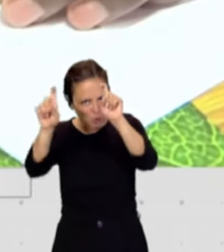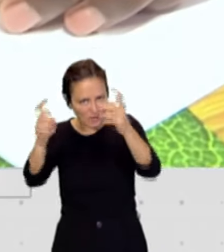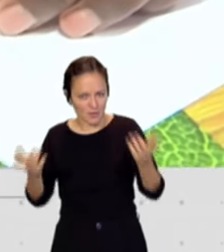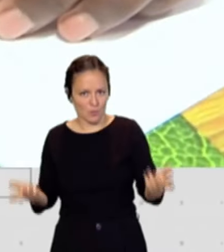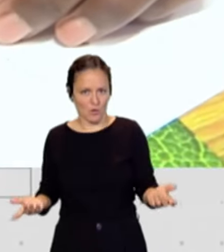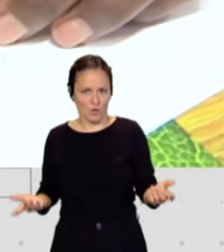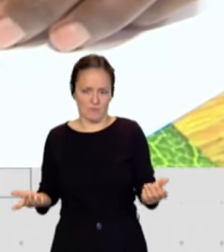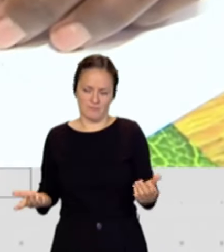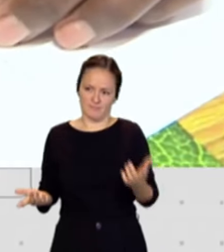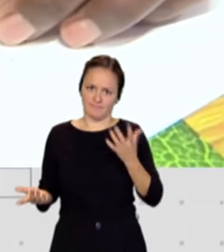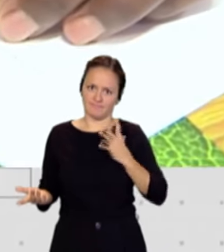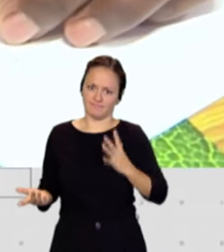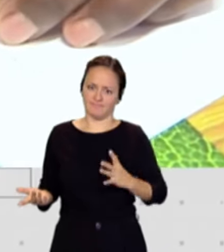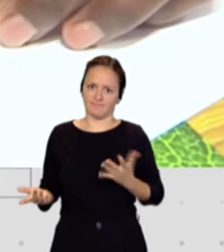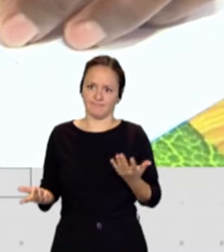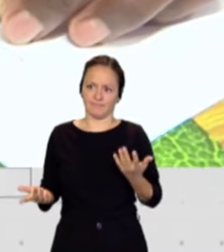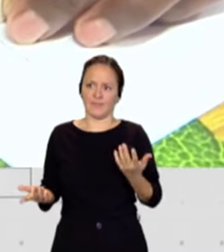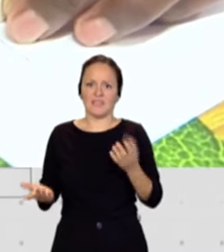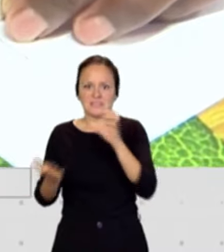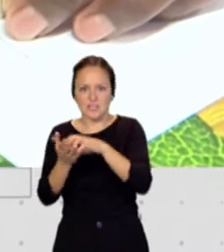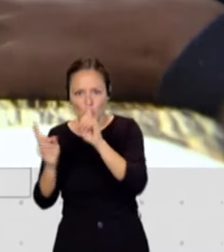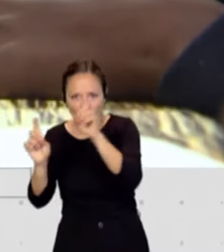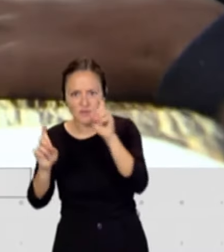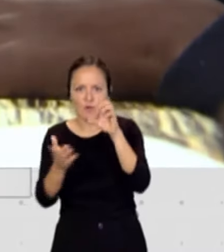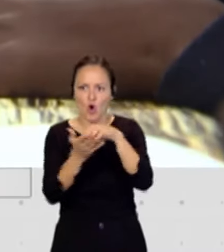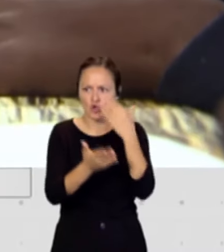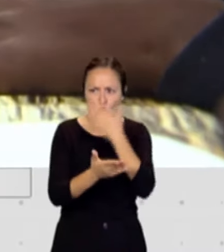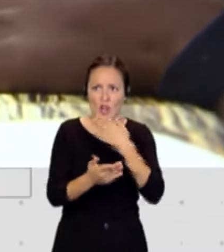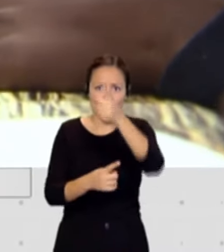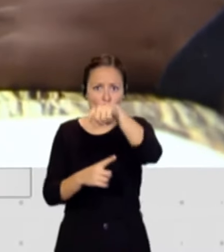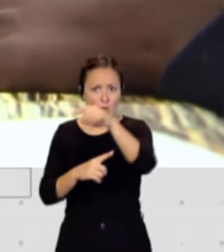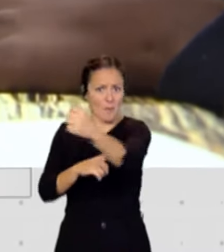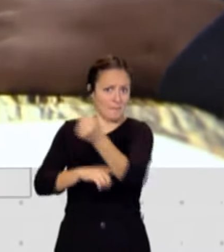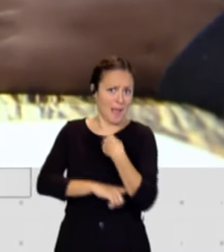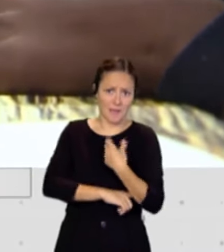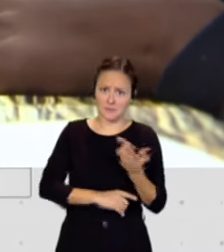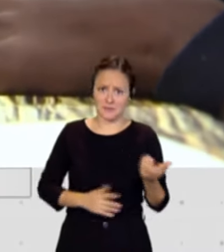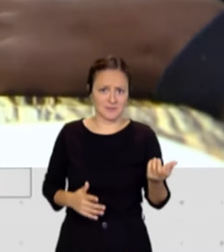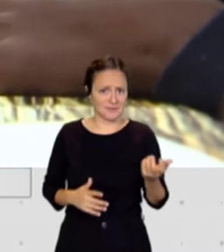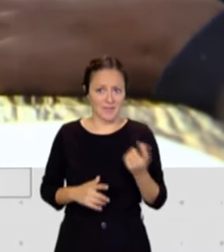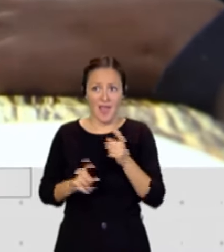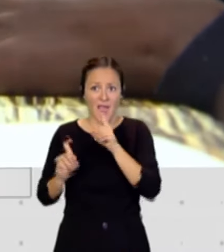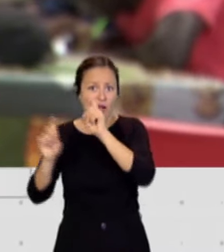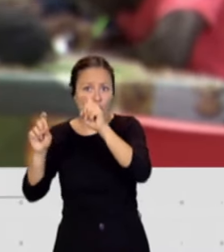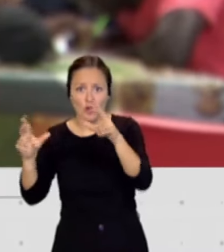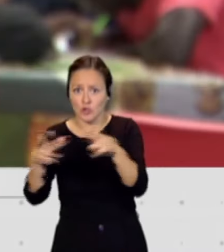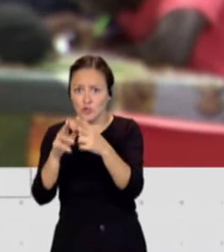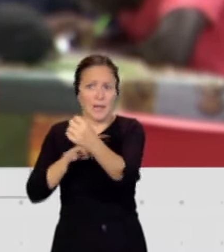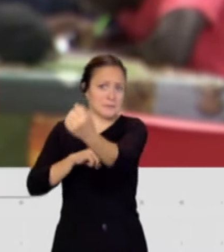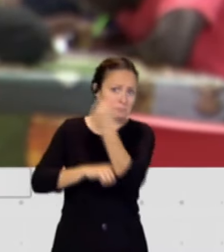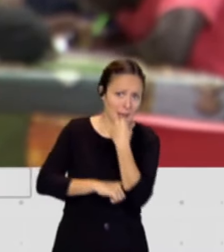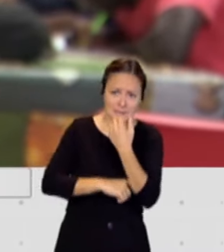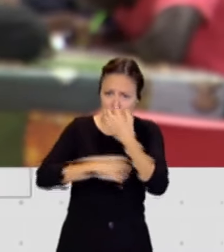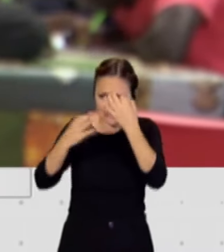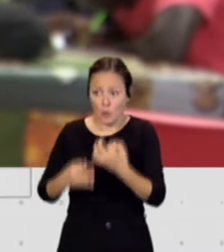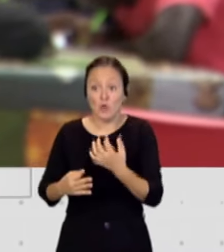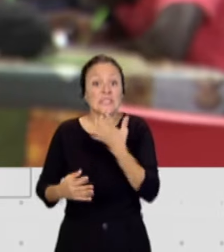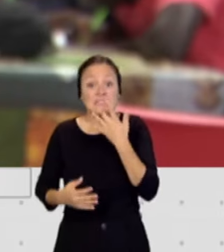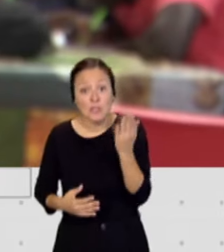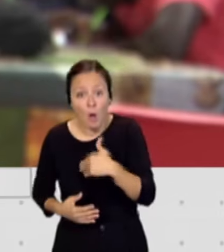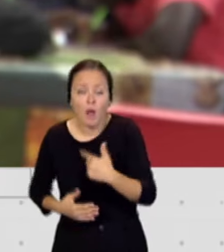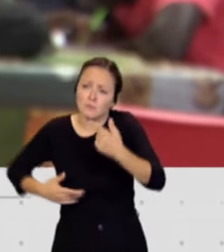estamos hablando de centros educativos colegios muchísimos más de los que tenemos nosotros y tendrán muchísimos más educadores sociales y tendrán y si no pueden disponer